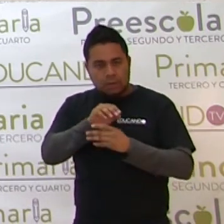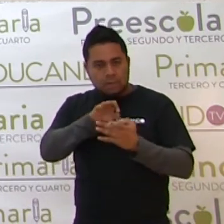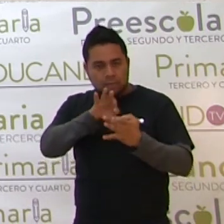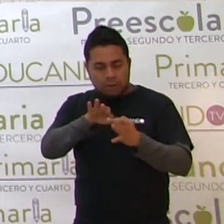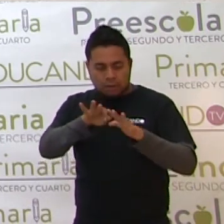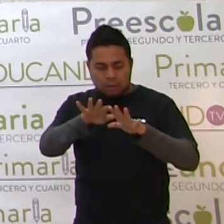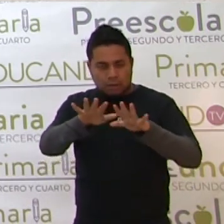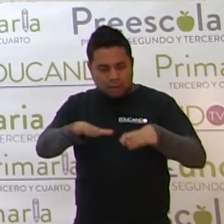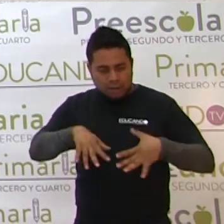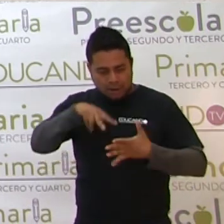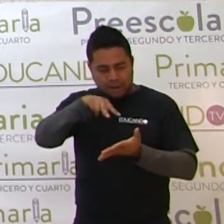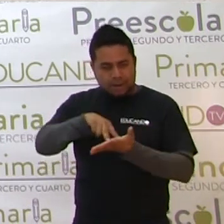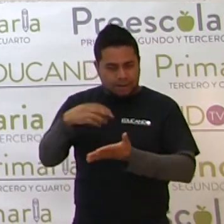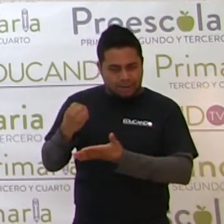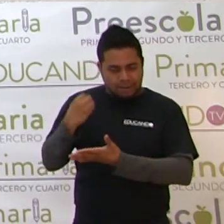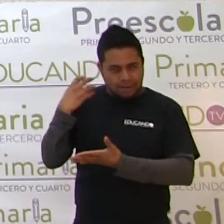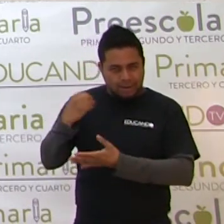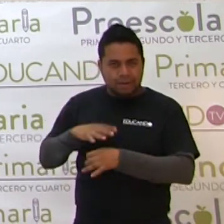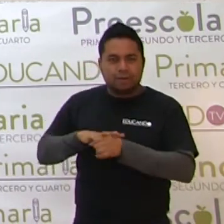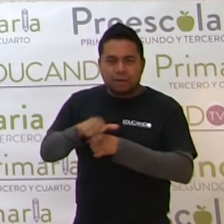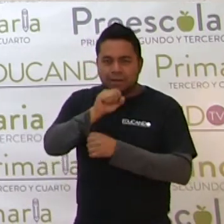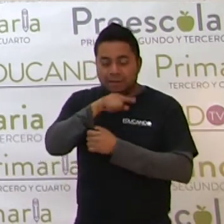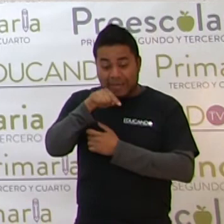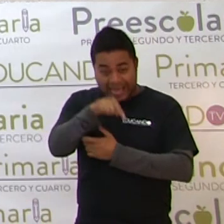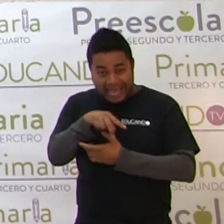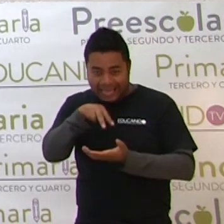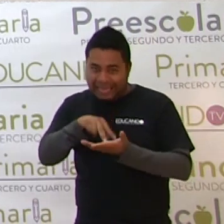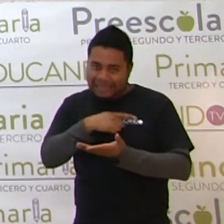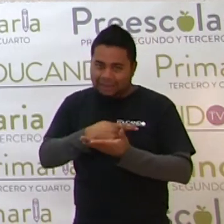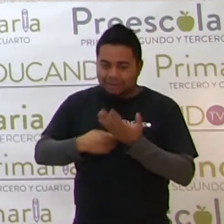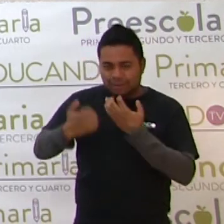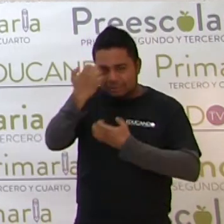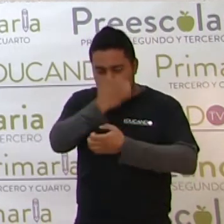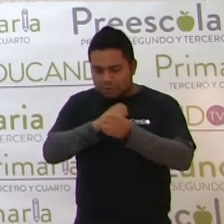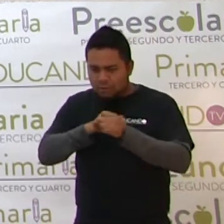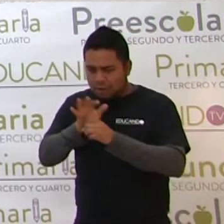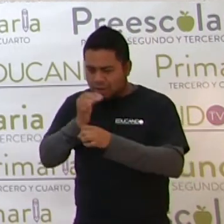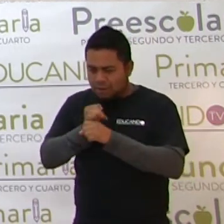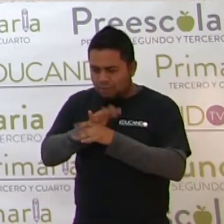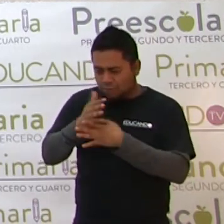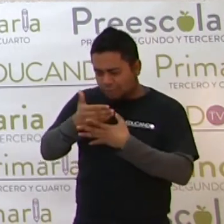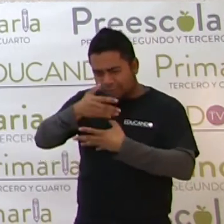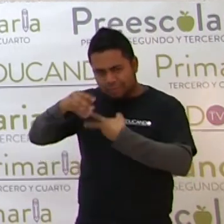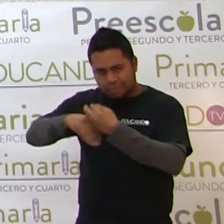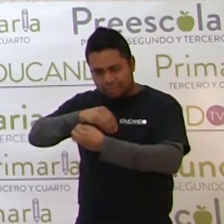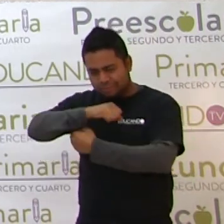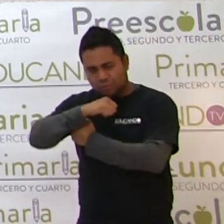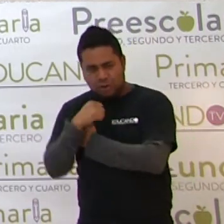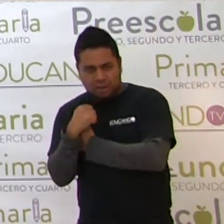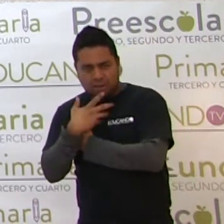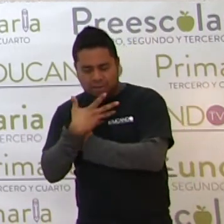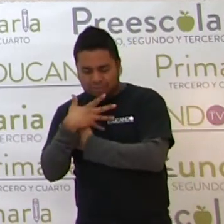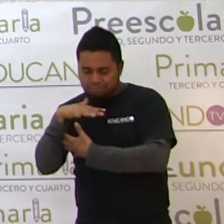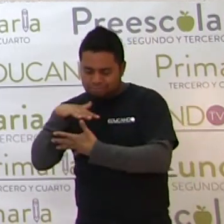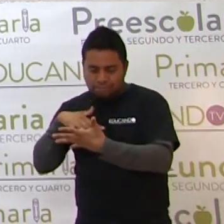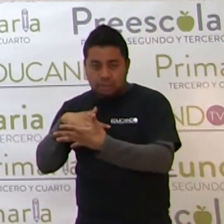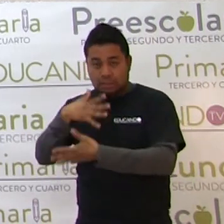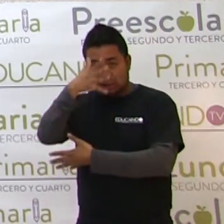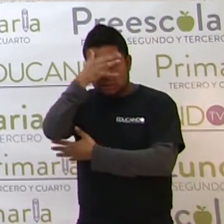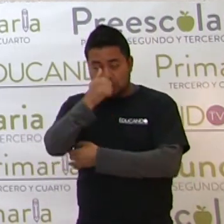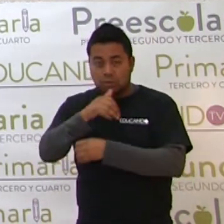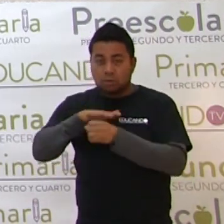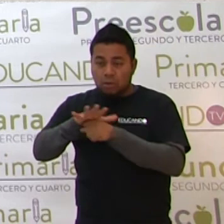público, y ahí también tenemos que ir analizando toda la información que ya tenemos. Recuerden todo lo que vamos